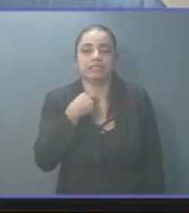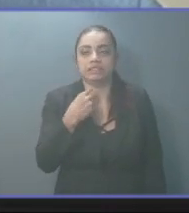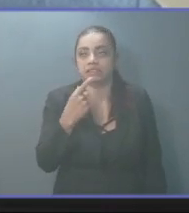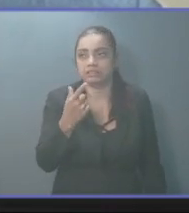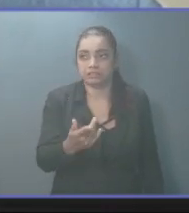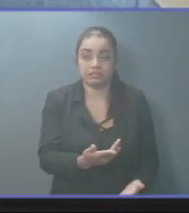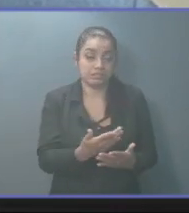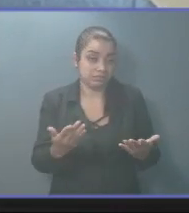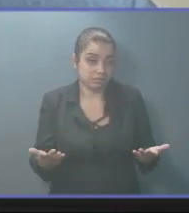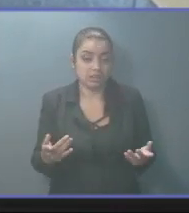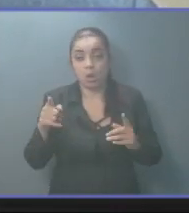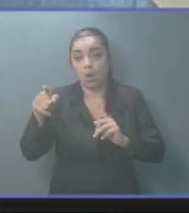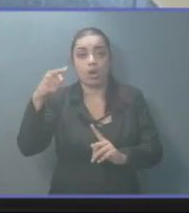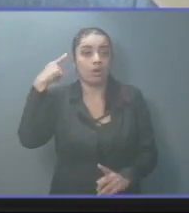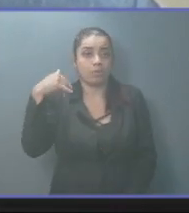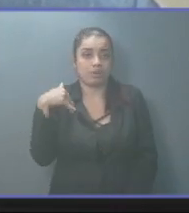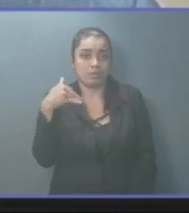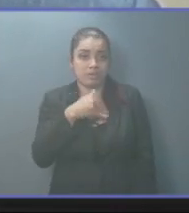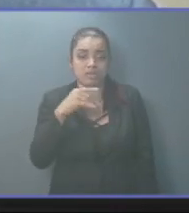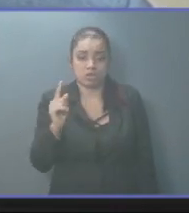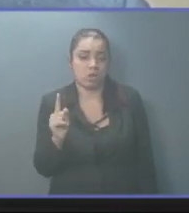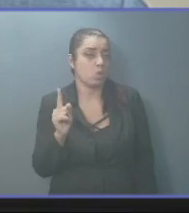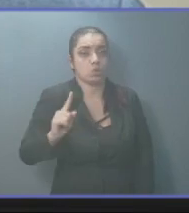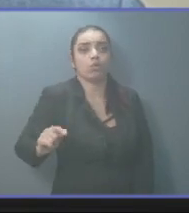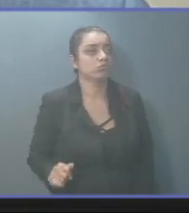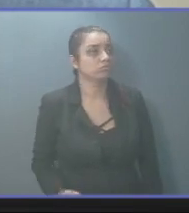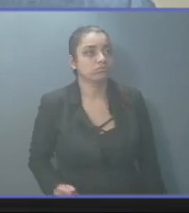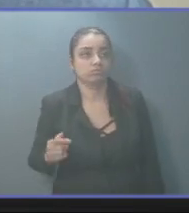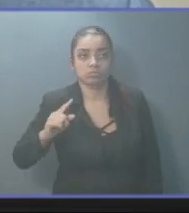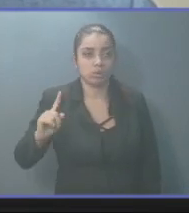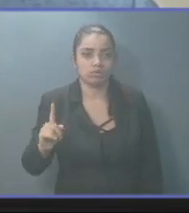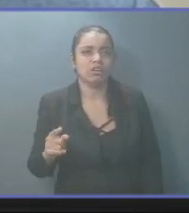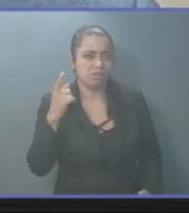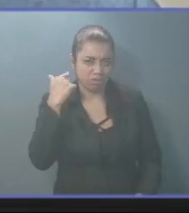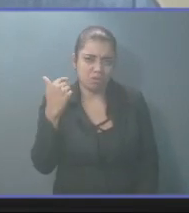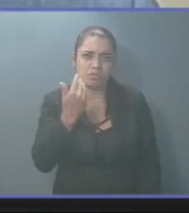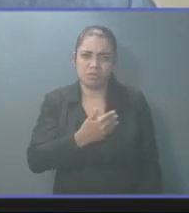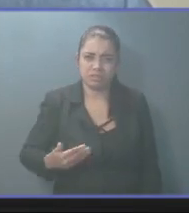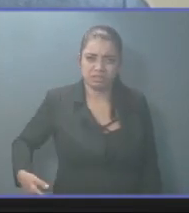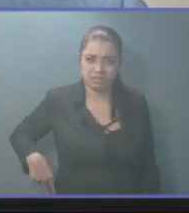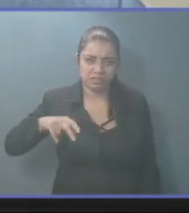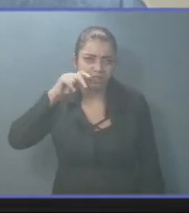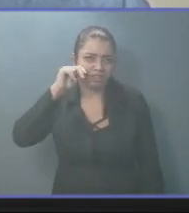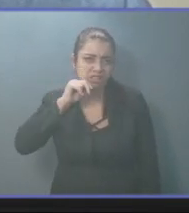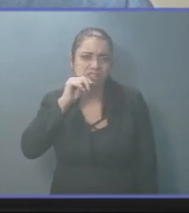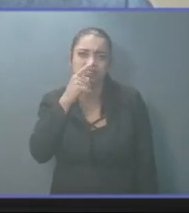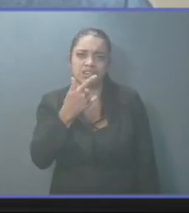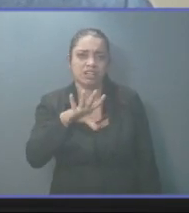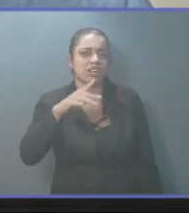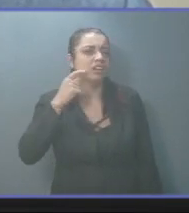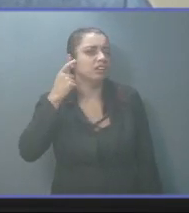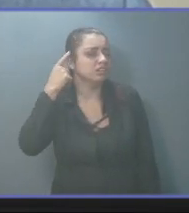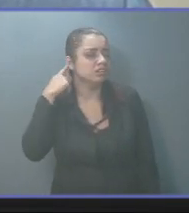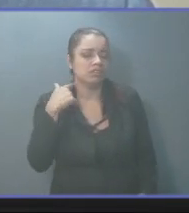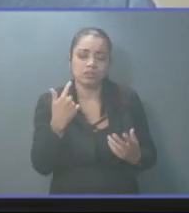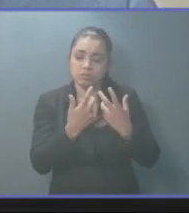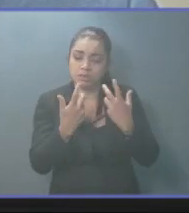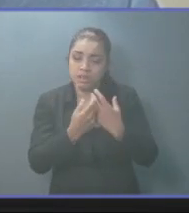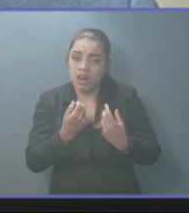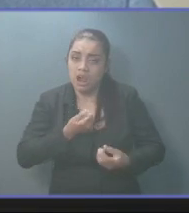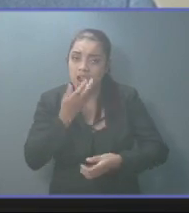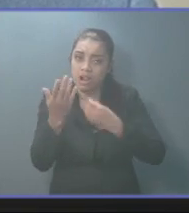usted está negando él lo aceptó en una entrevista que ya fue referida por un colega